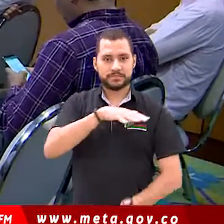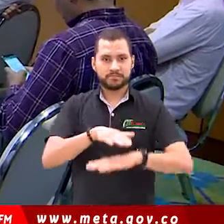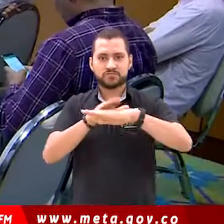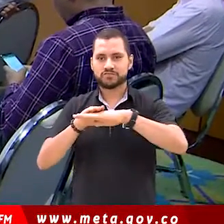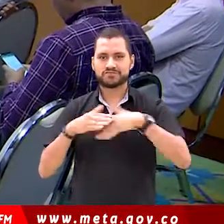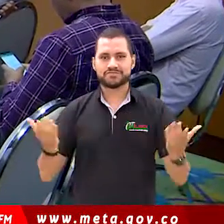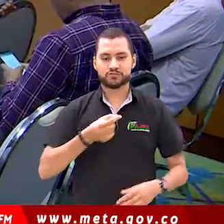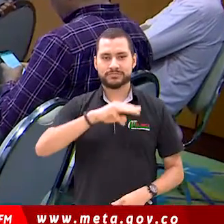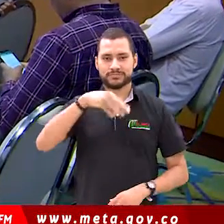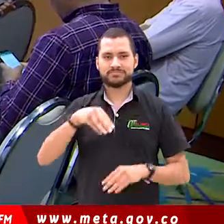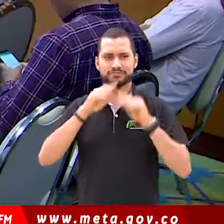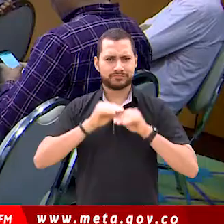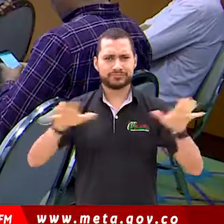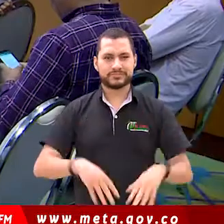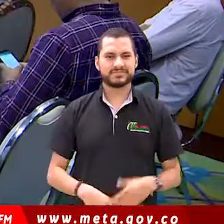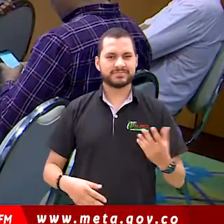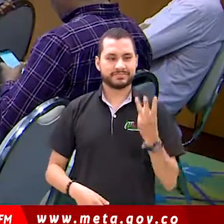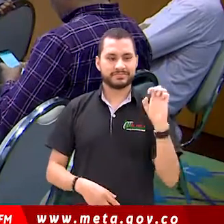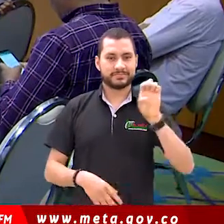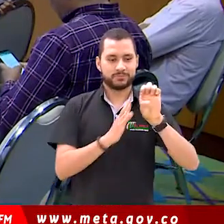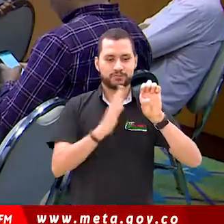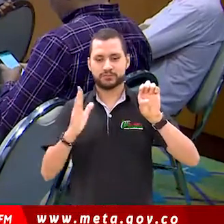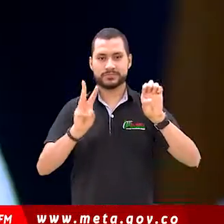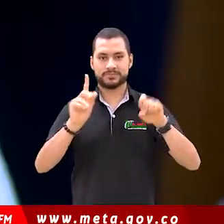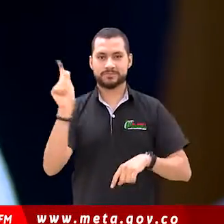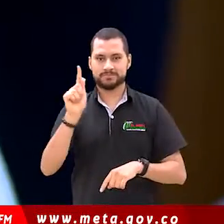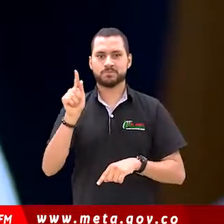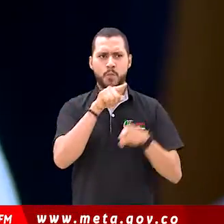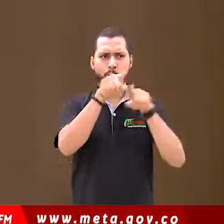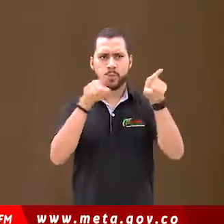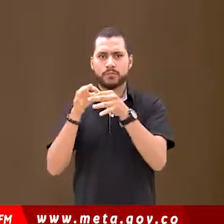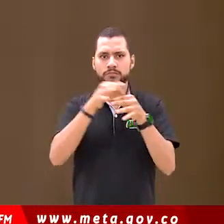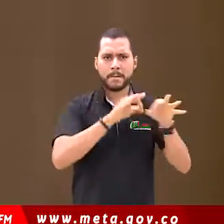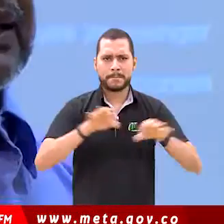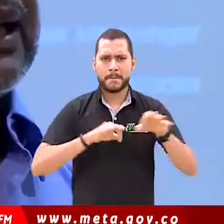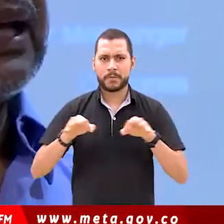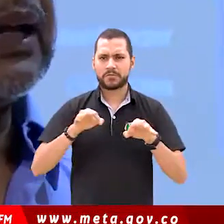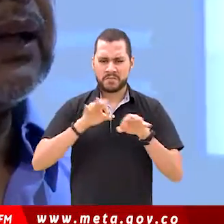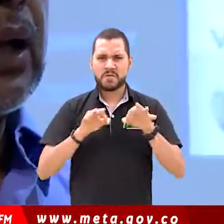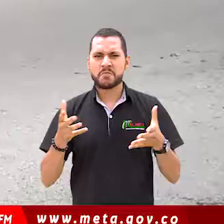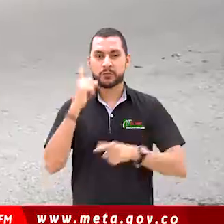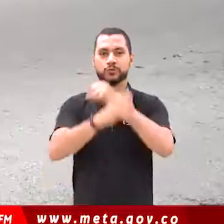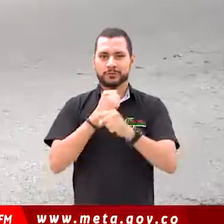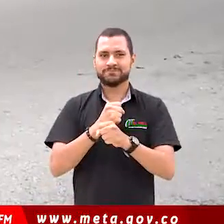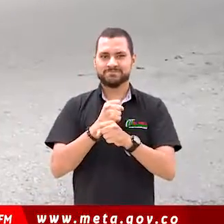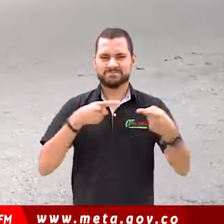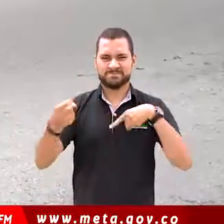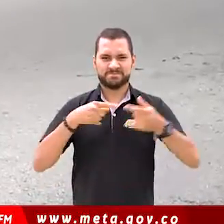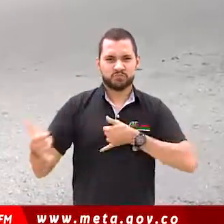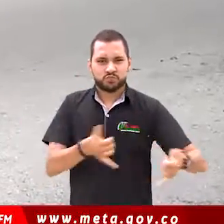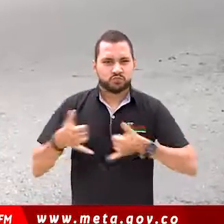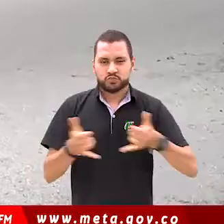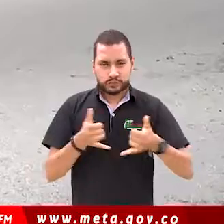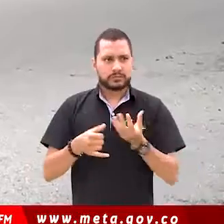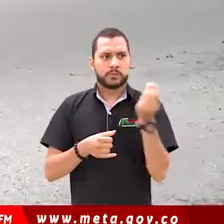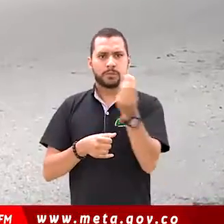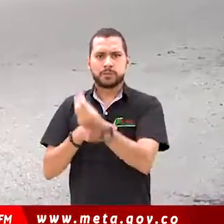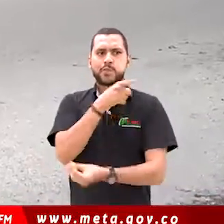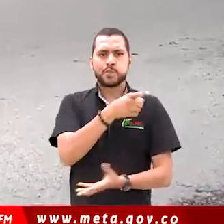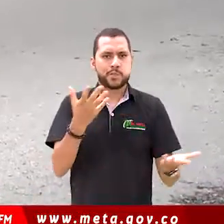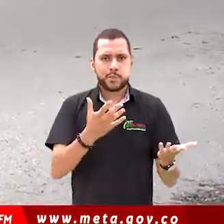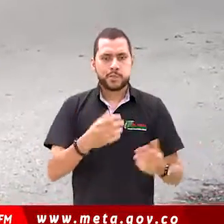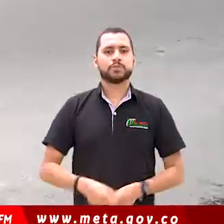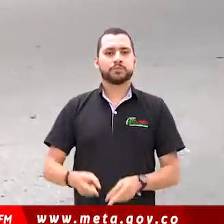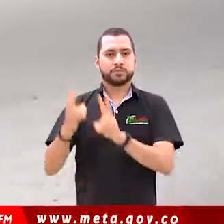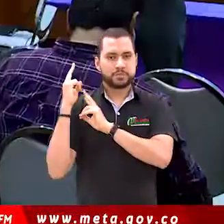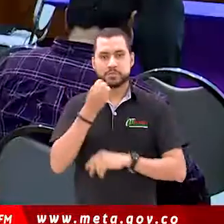Mandatarios municipales de San Martín, Acacías, Puerto López, Puerto Gaitán y Granada adelantan preparativos del Campeonato Nacional de Ciclismo de Ruta que se realizará del 30